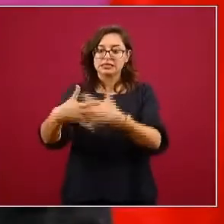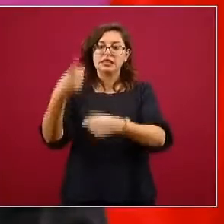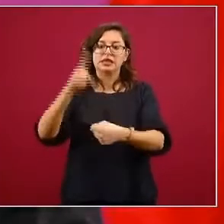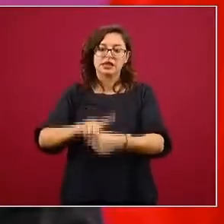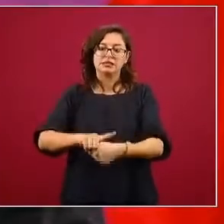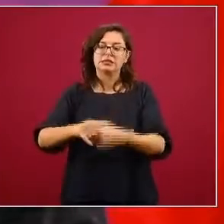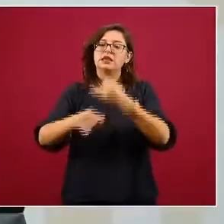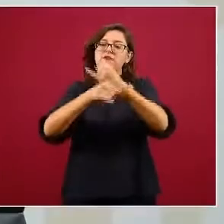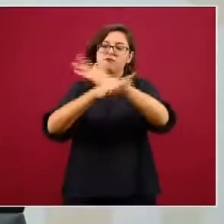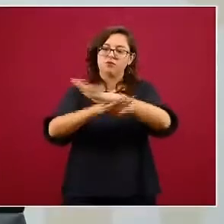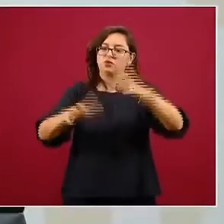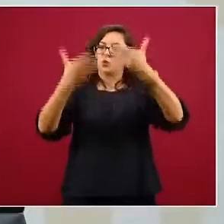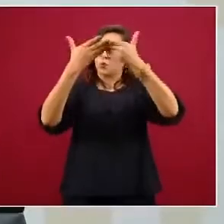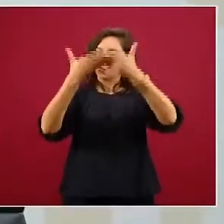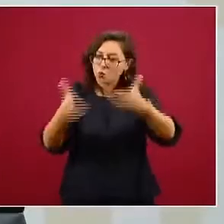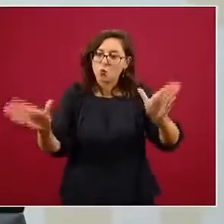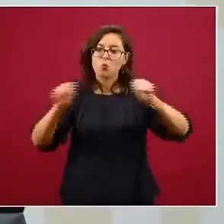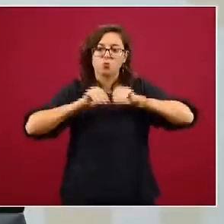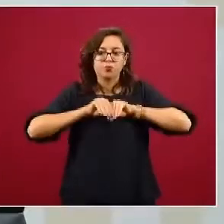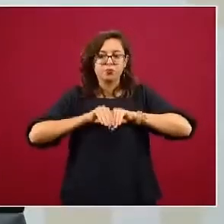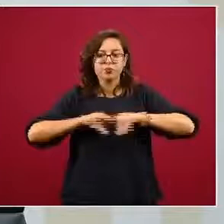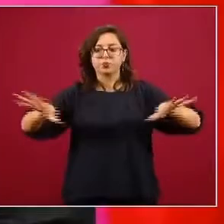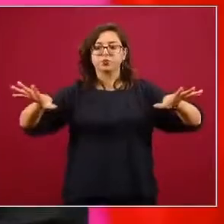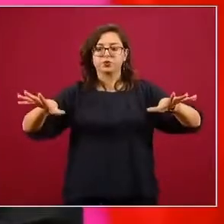la presentación pública con el propósito de